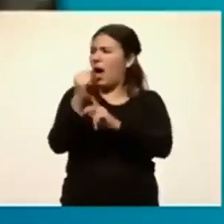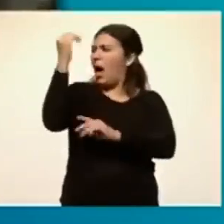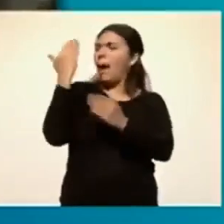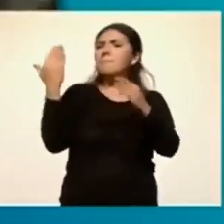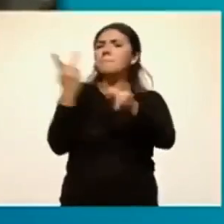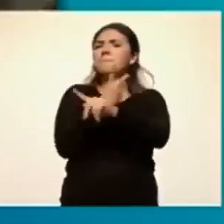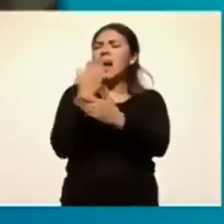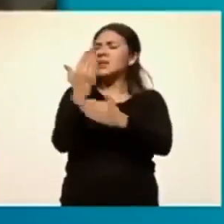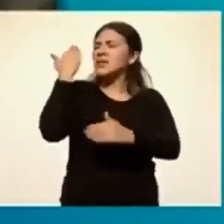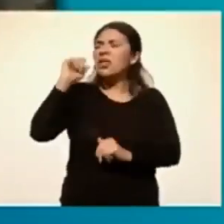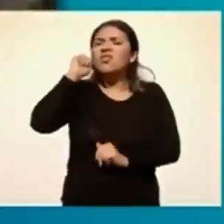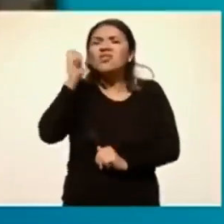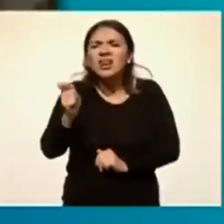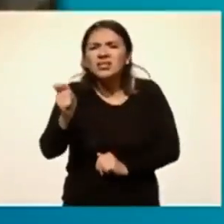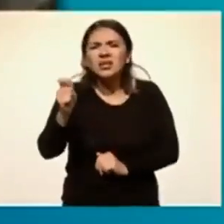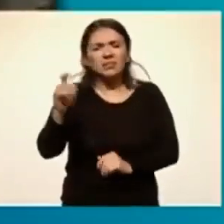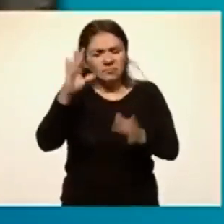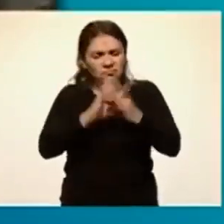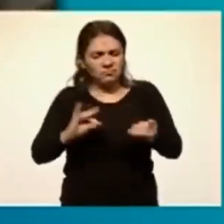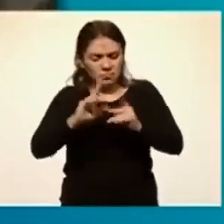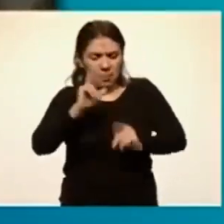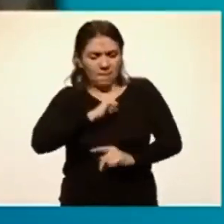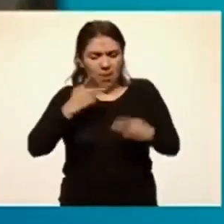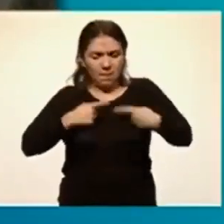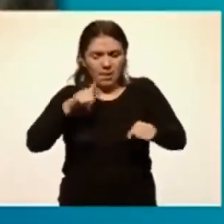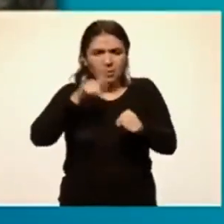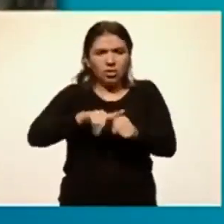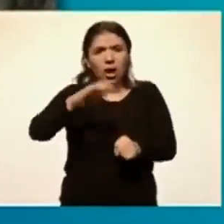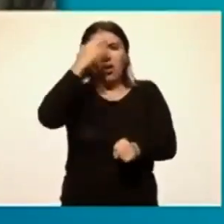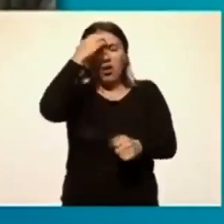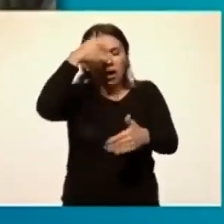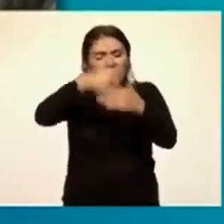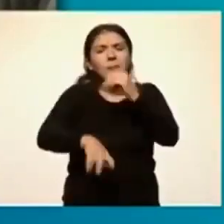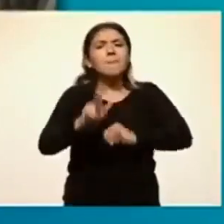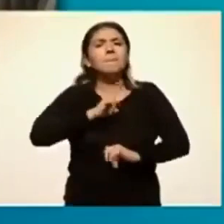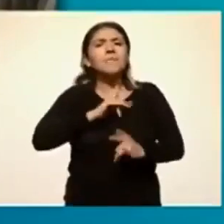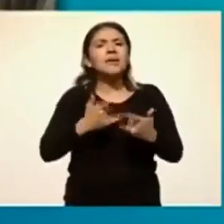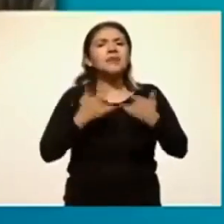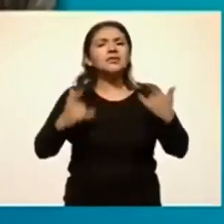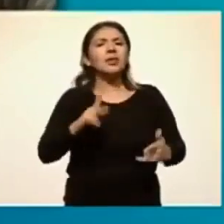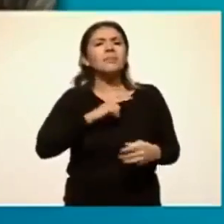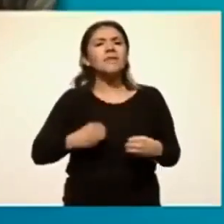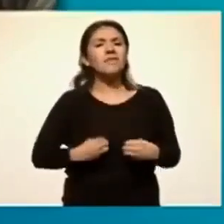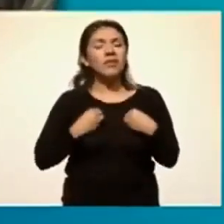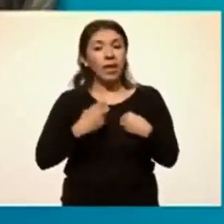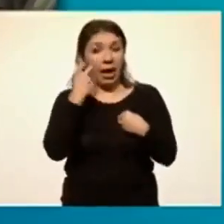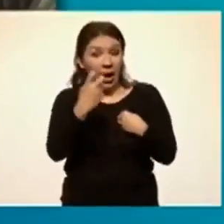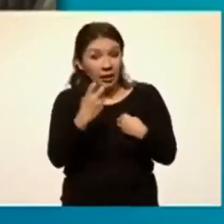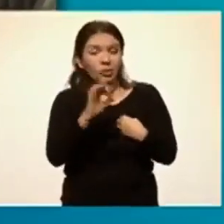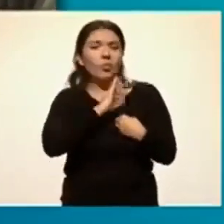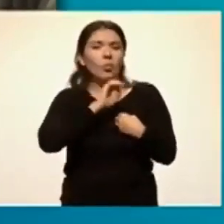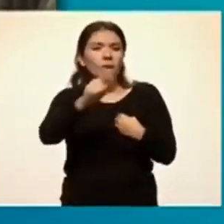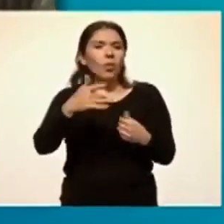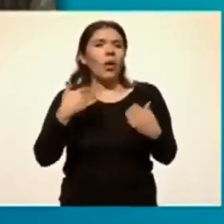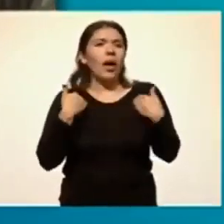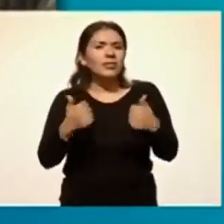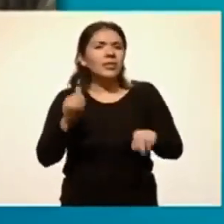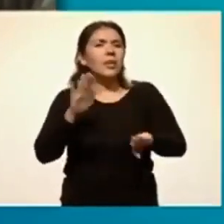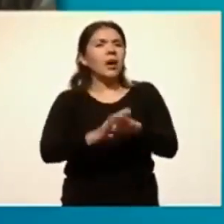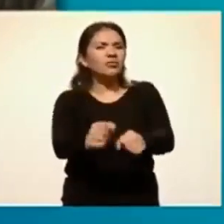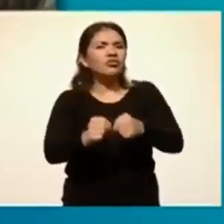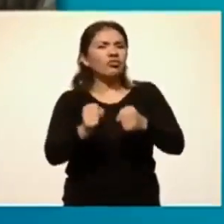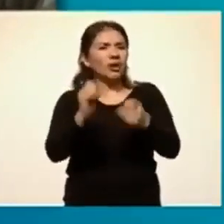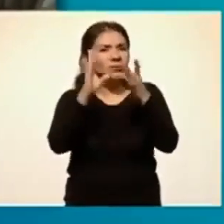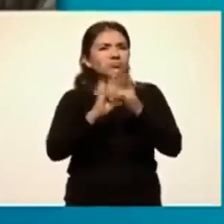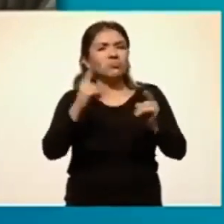ver cómo somos, hablar de nosotros mismos, conocer nuestras raíces, y en base a eso podemos tal vez tener una solidez más